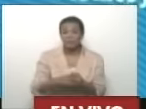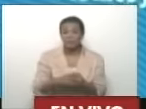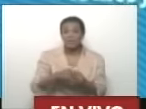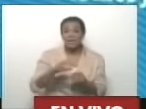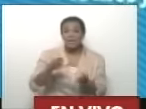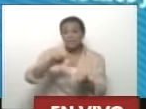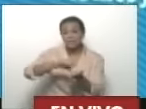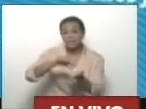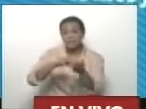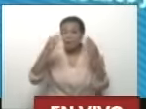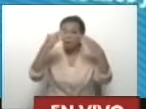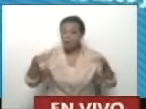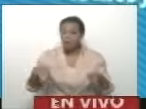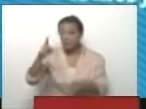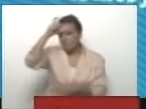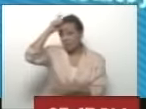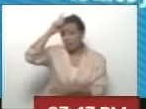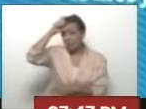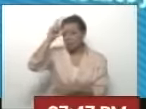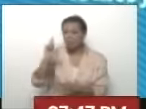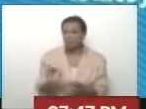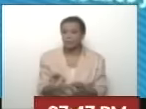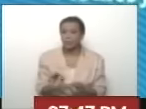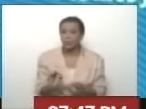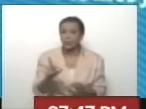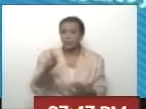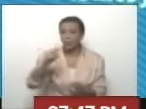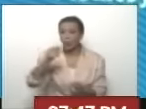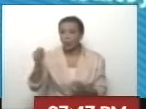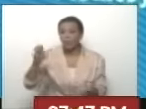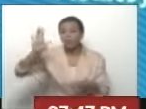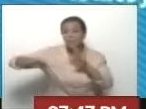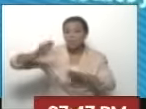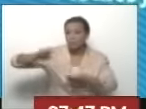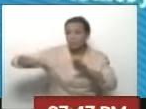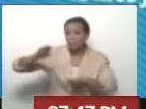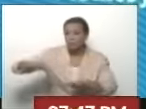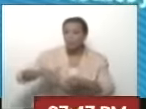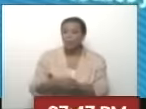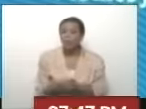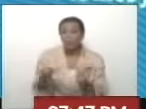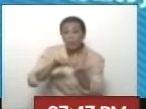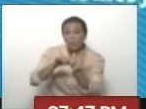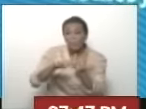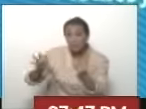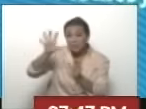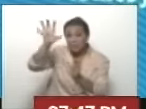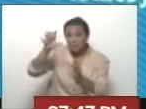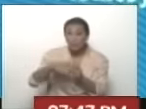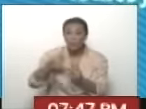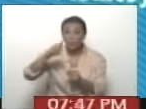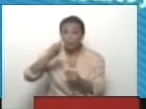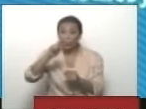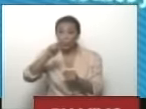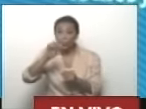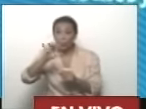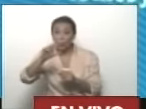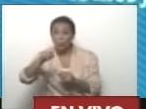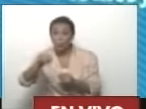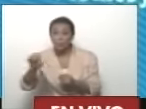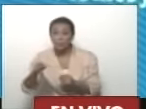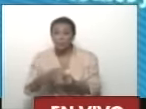Siria, Tayikistán, Tailandia, Tonga, Trinidad y Tobago, nuestra vecina hermana, Túnez, ya